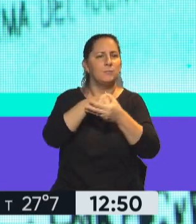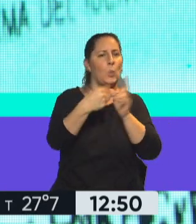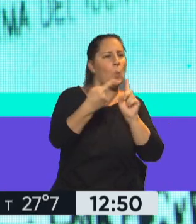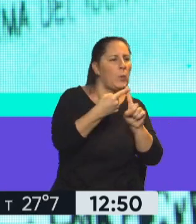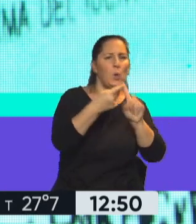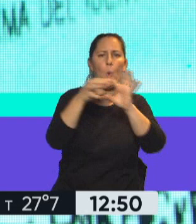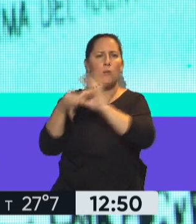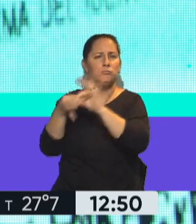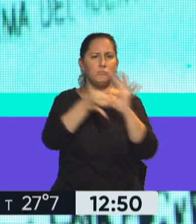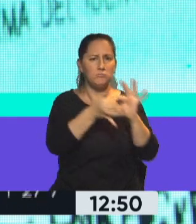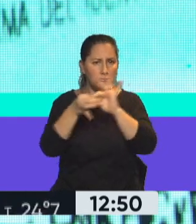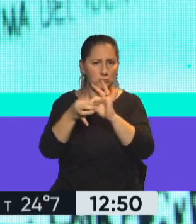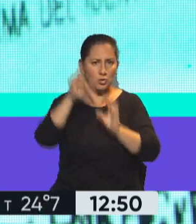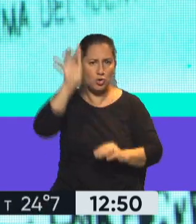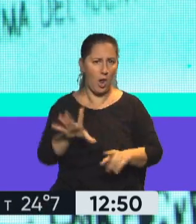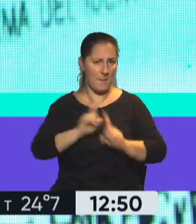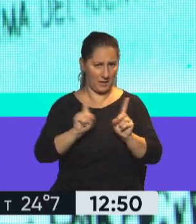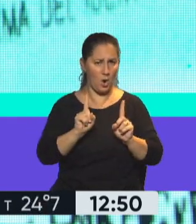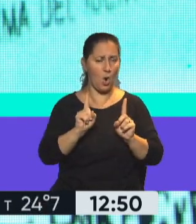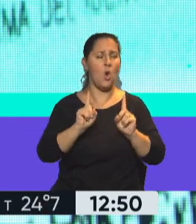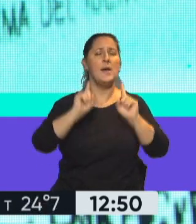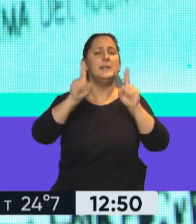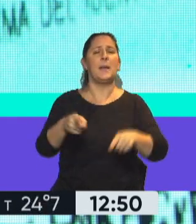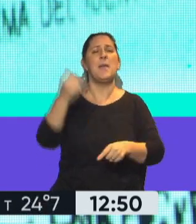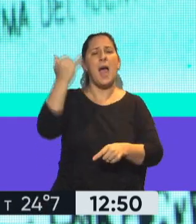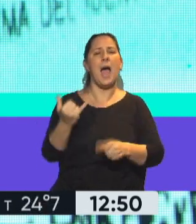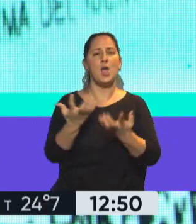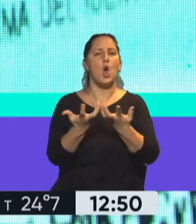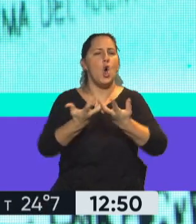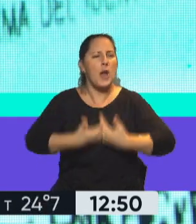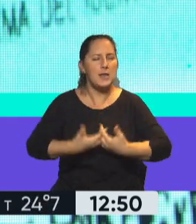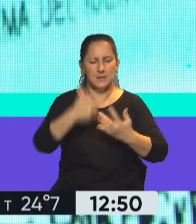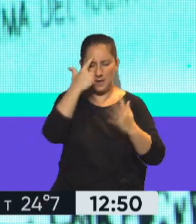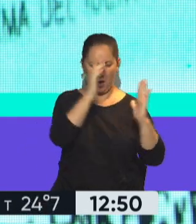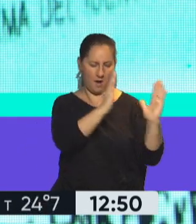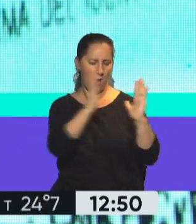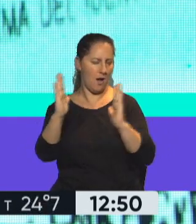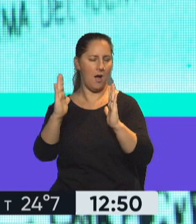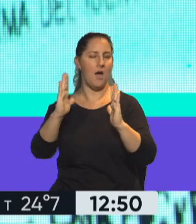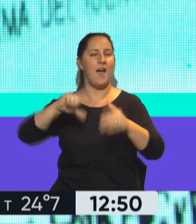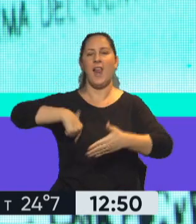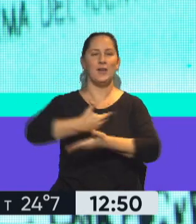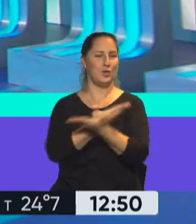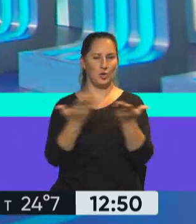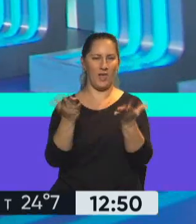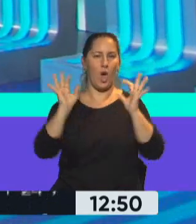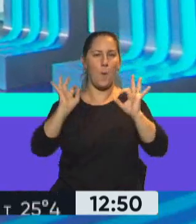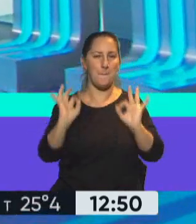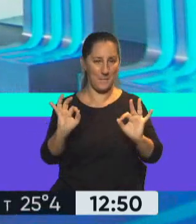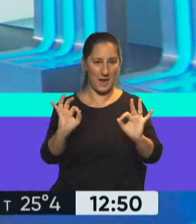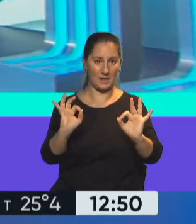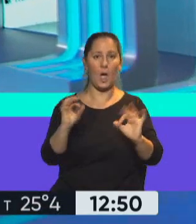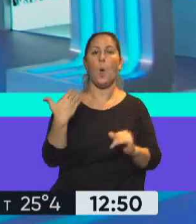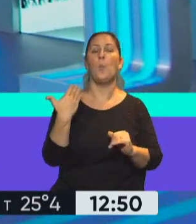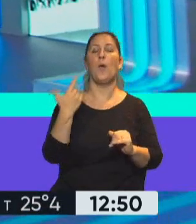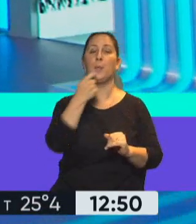las personas, es decir, lo relacional, sino también organiza y estructura a la sociedad en su conjunto, ¿no? Podemos decir que un